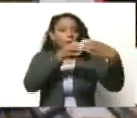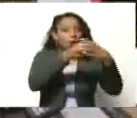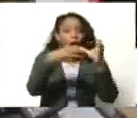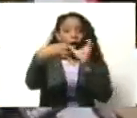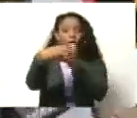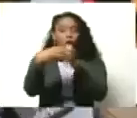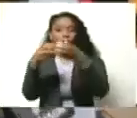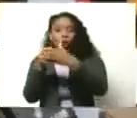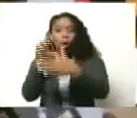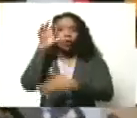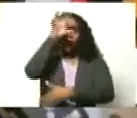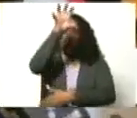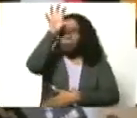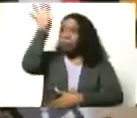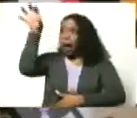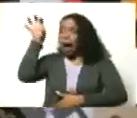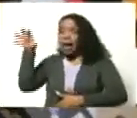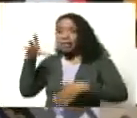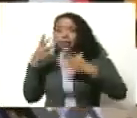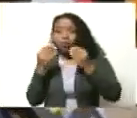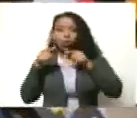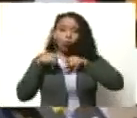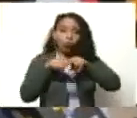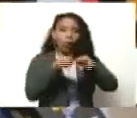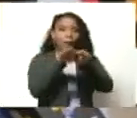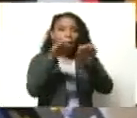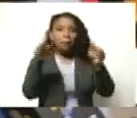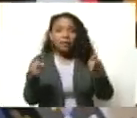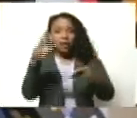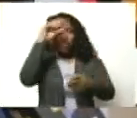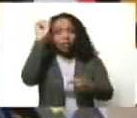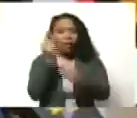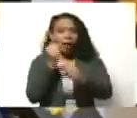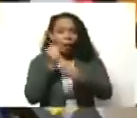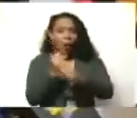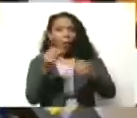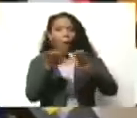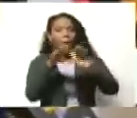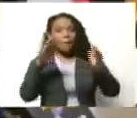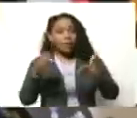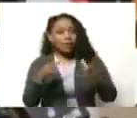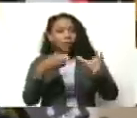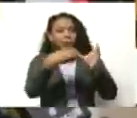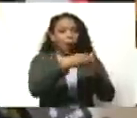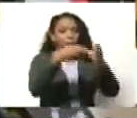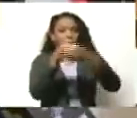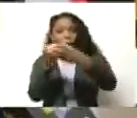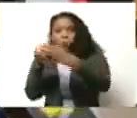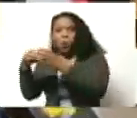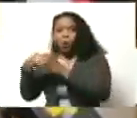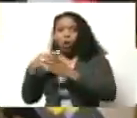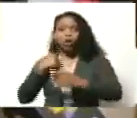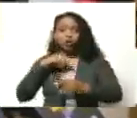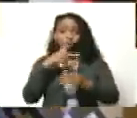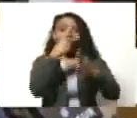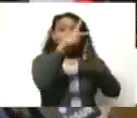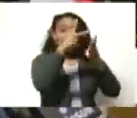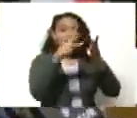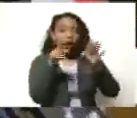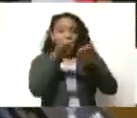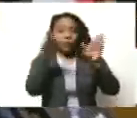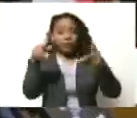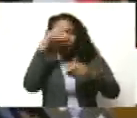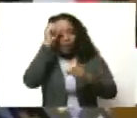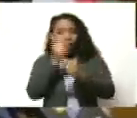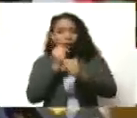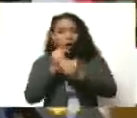con un conjunto de reuniones multilaterales, con mesas de trabajo, con mesas de paneles. Nosotros vamos a intervenir en varias mesas de trabajo